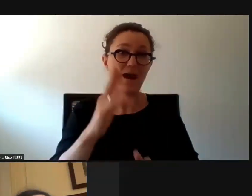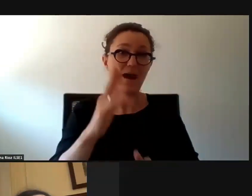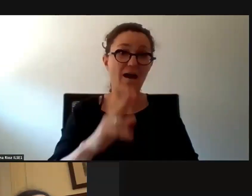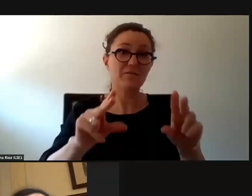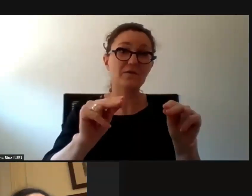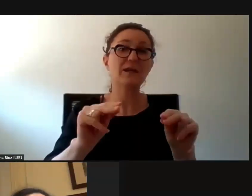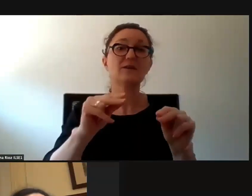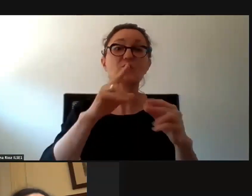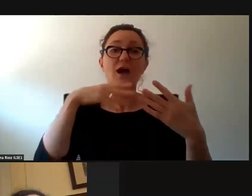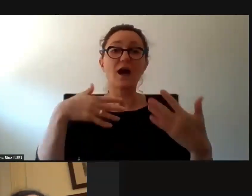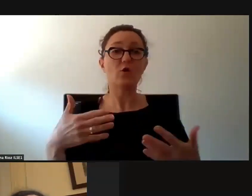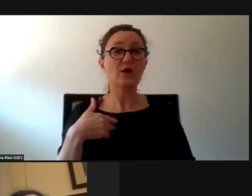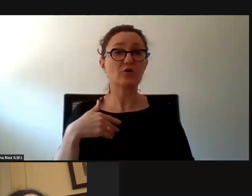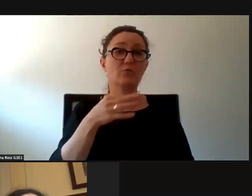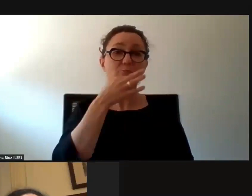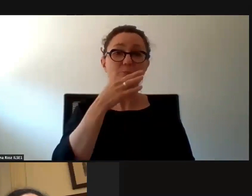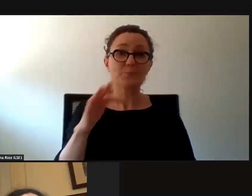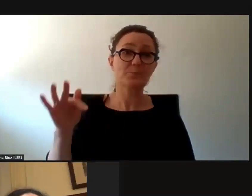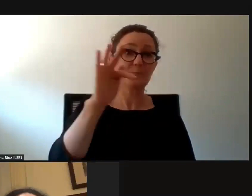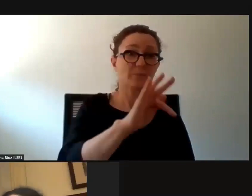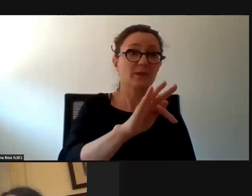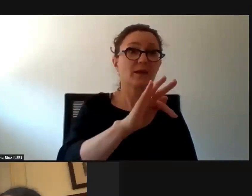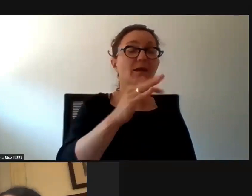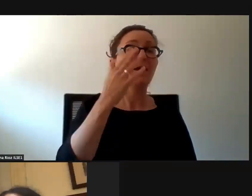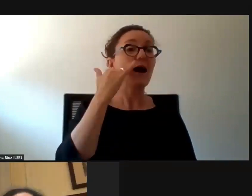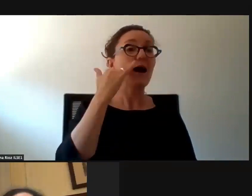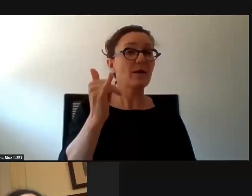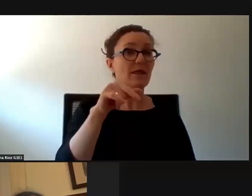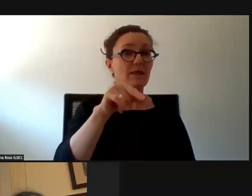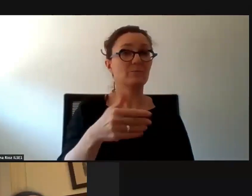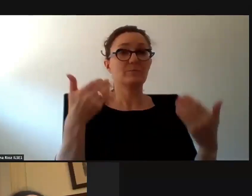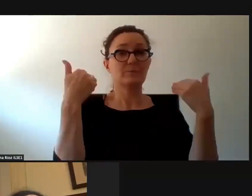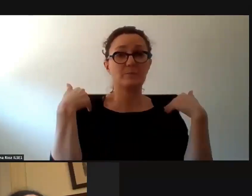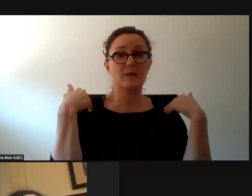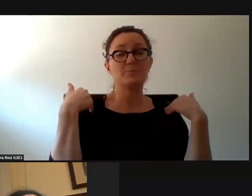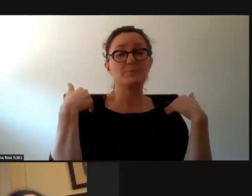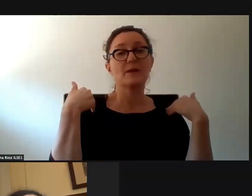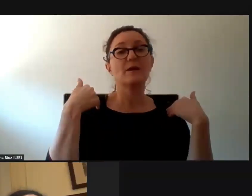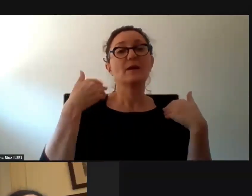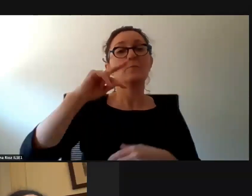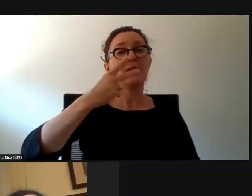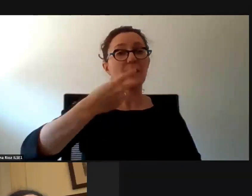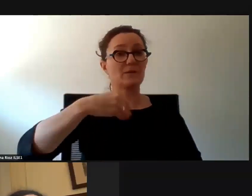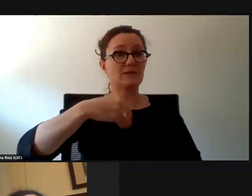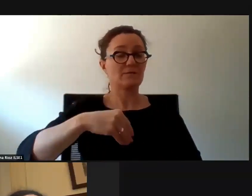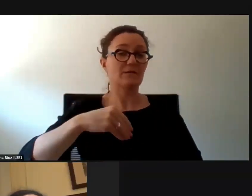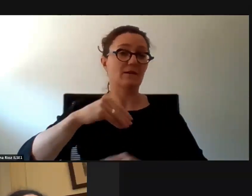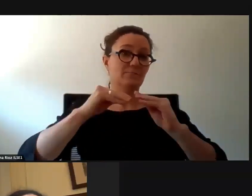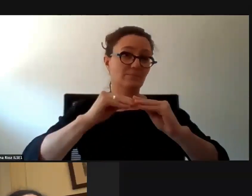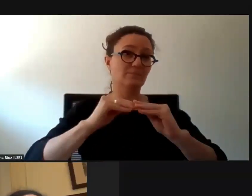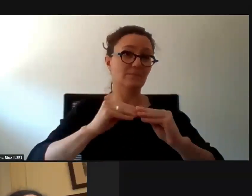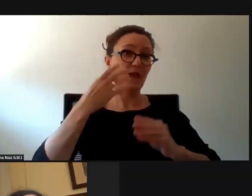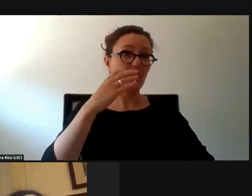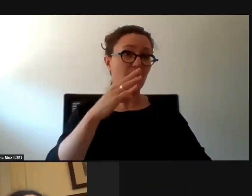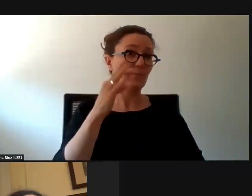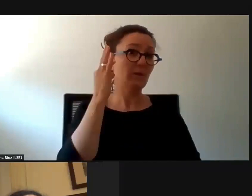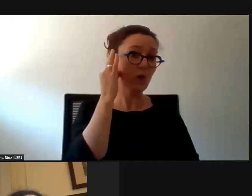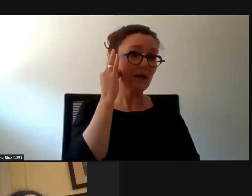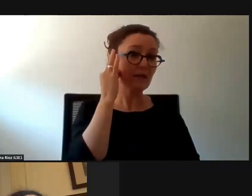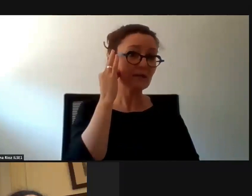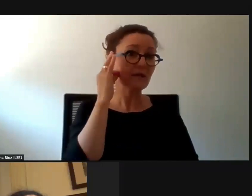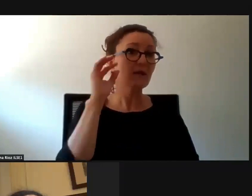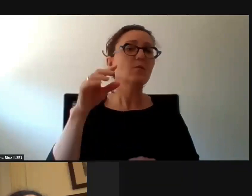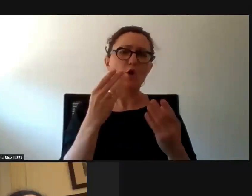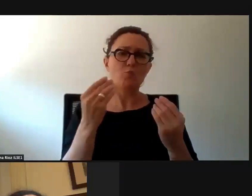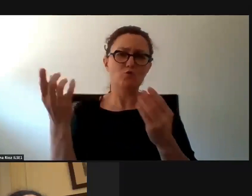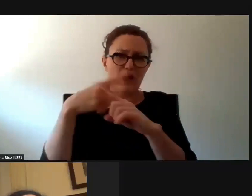Ana Peláez, que es la vicepresidenta ejecutiva de Fundación CERMI Mujeres. Bueno, es muchísimas más cosas más. Es una mujer que lucha por la